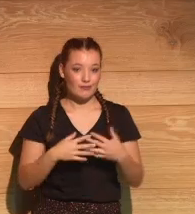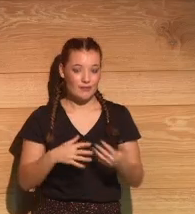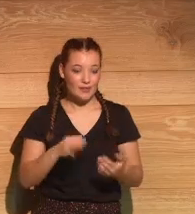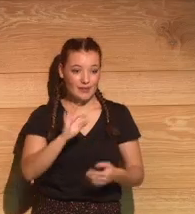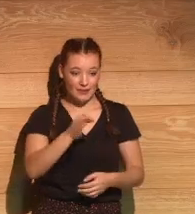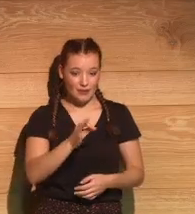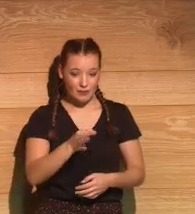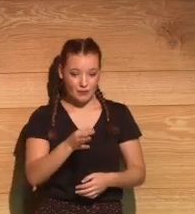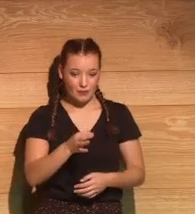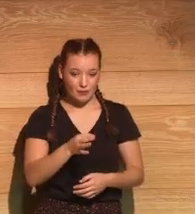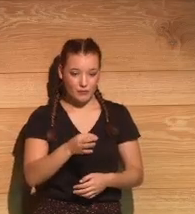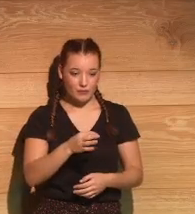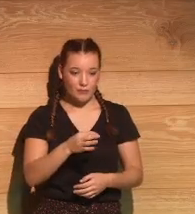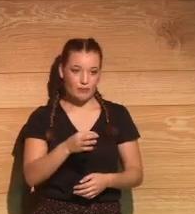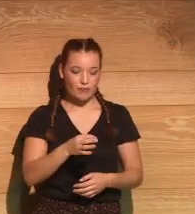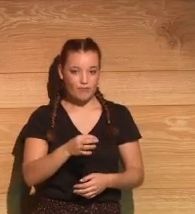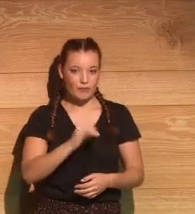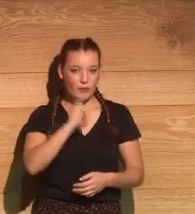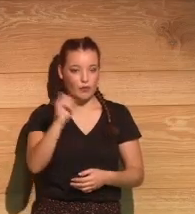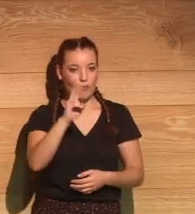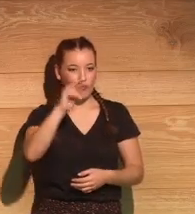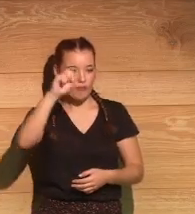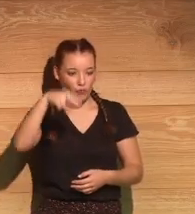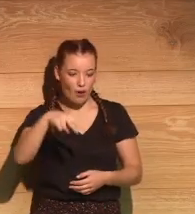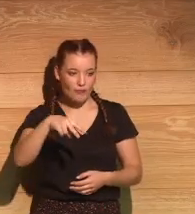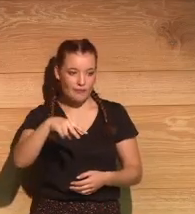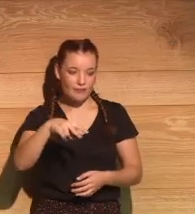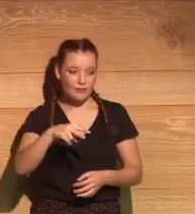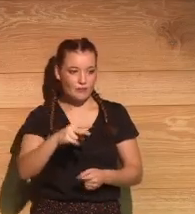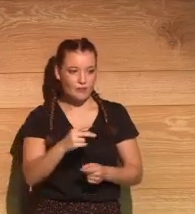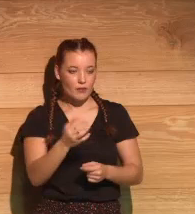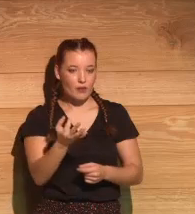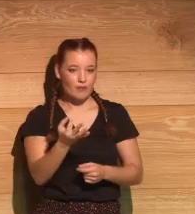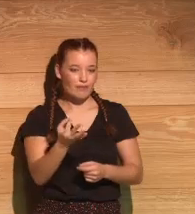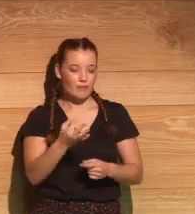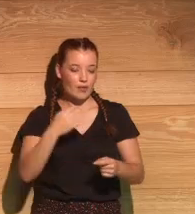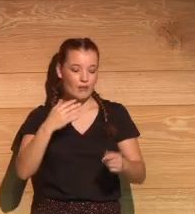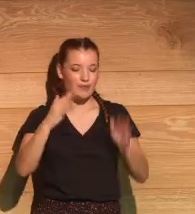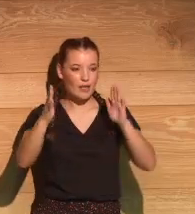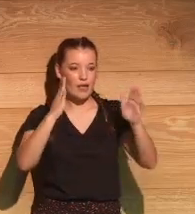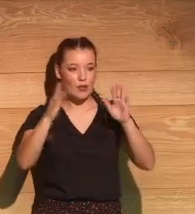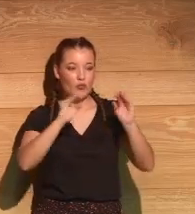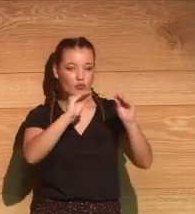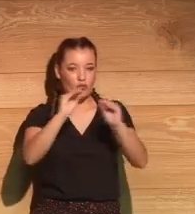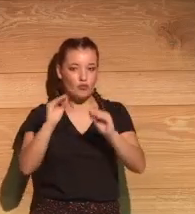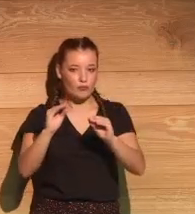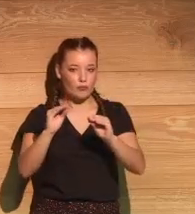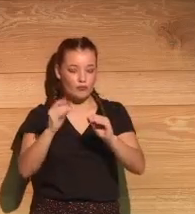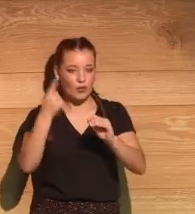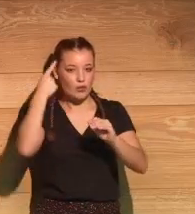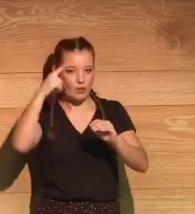puede ser que Juan Soto Ibars tenga como unos tics mediáticos de su generación de los 80-90, pero que ideológicamente